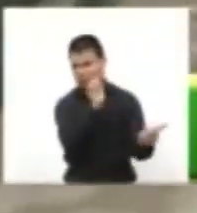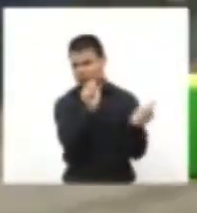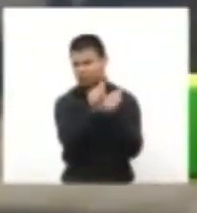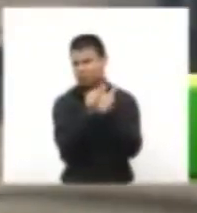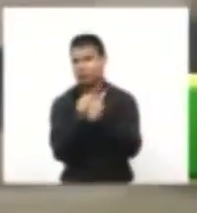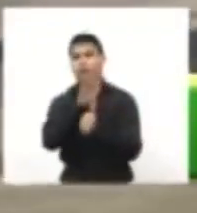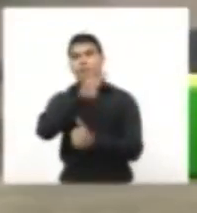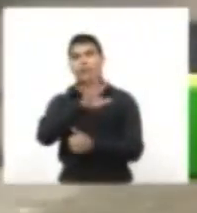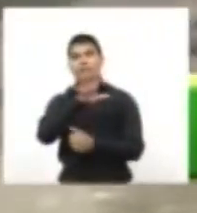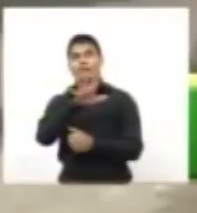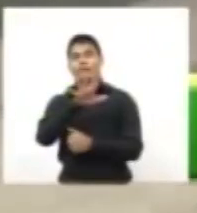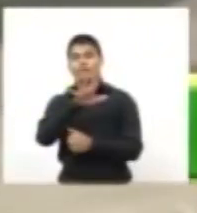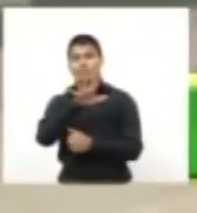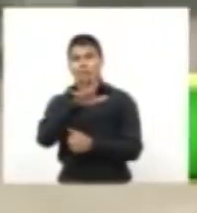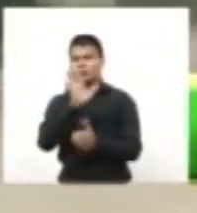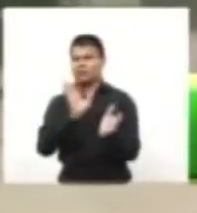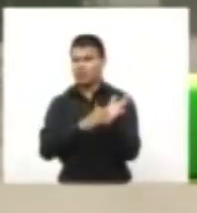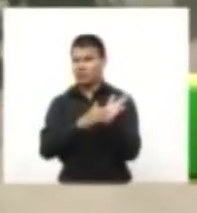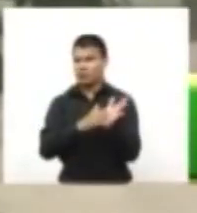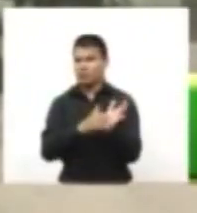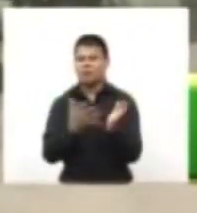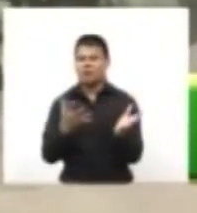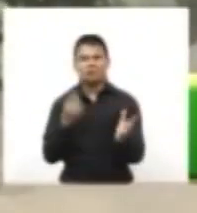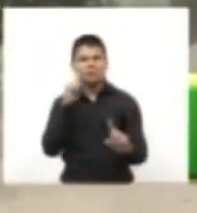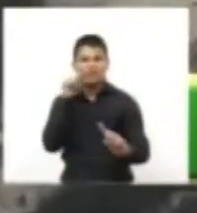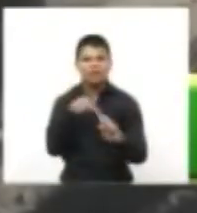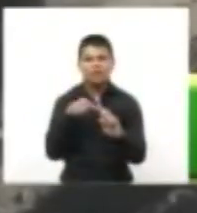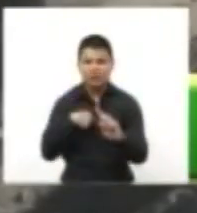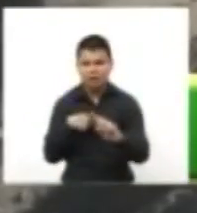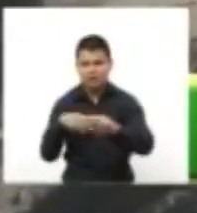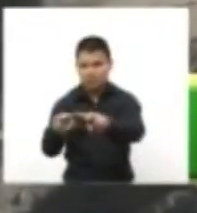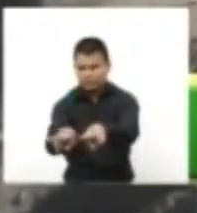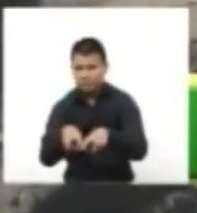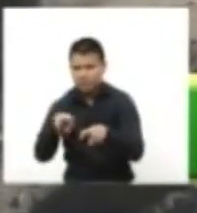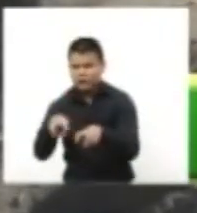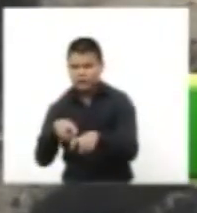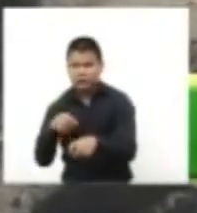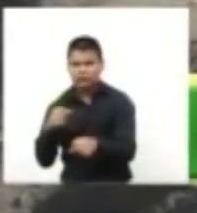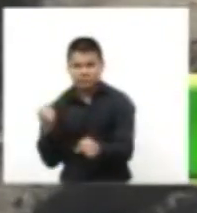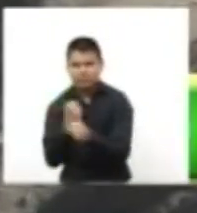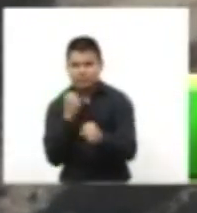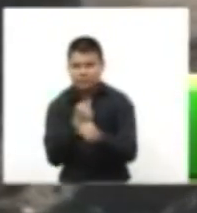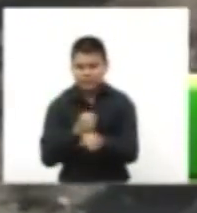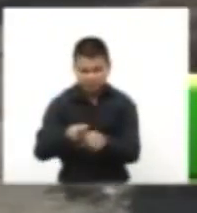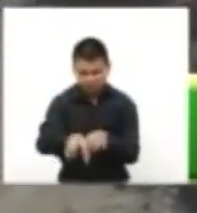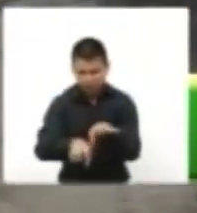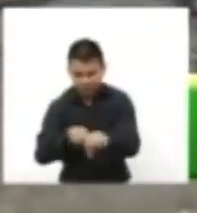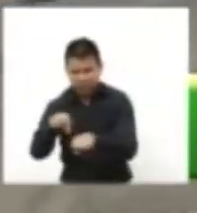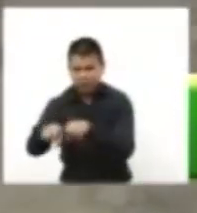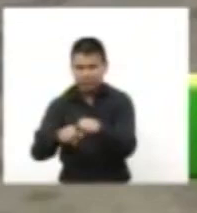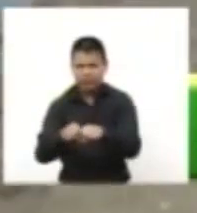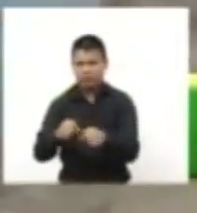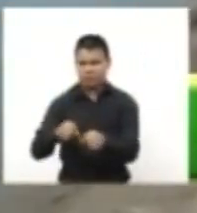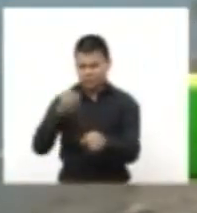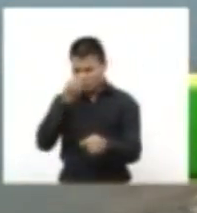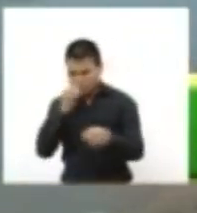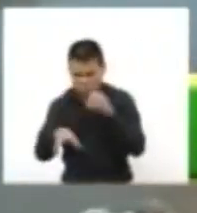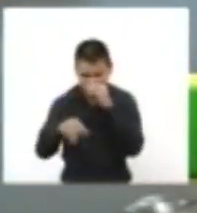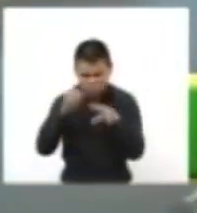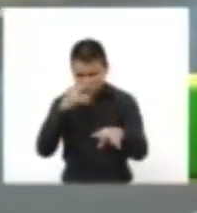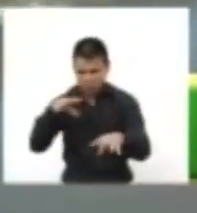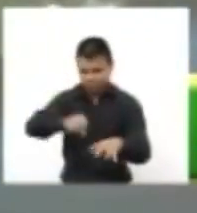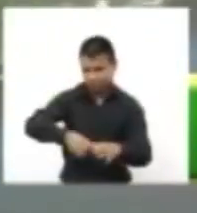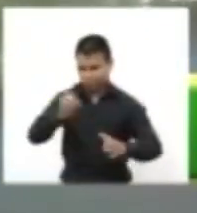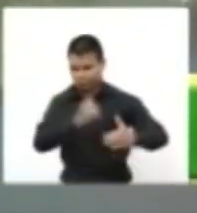La misión era recoger las tarullas del caño para evitar que éstas se enredaran en la maquinaria que realiza el dragado. La de ayer fue la tercera y